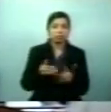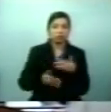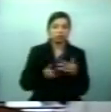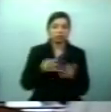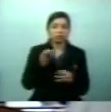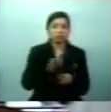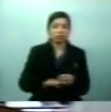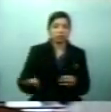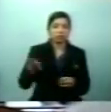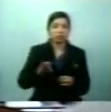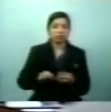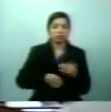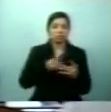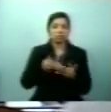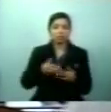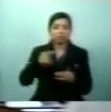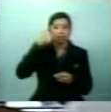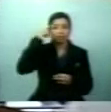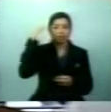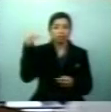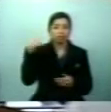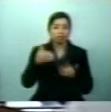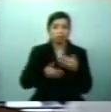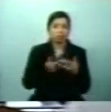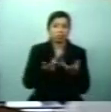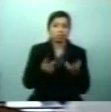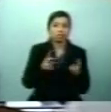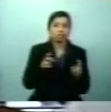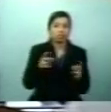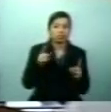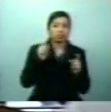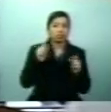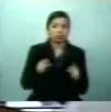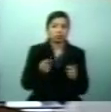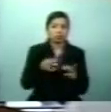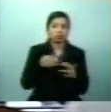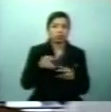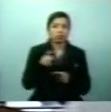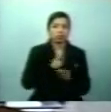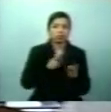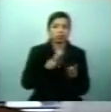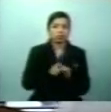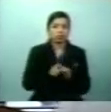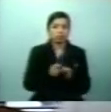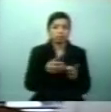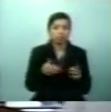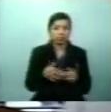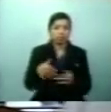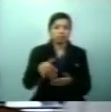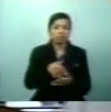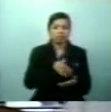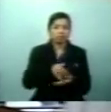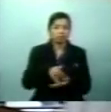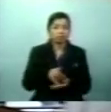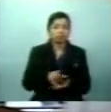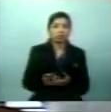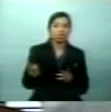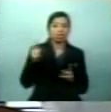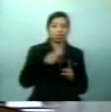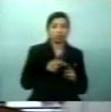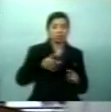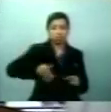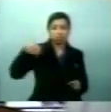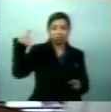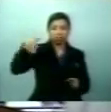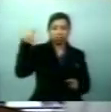de políticas y acciones de política encaminada a la especialización de los sectores productivos, a una